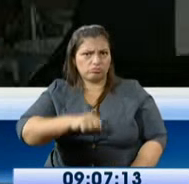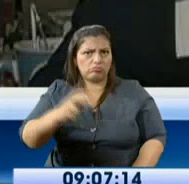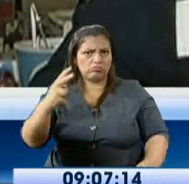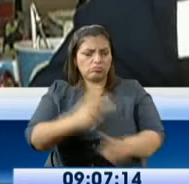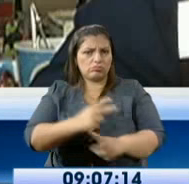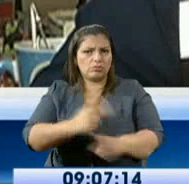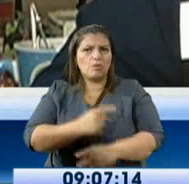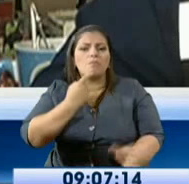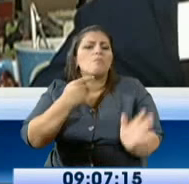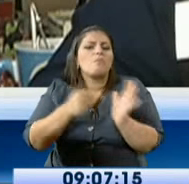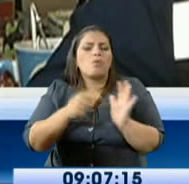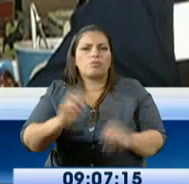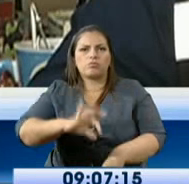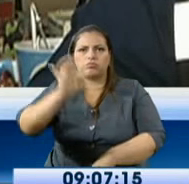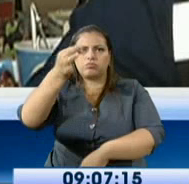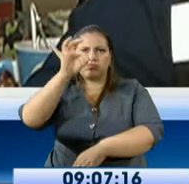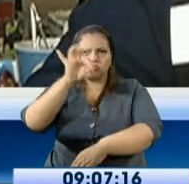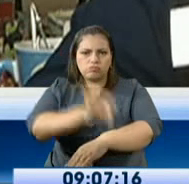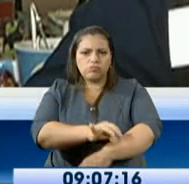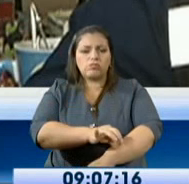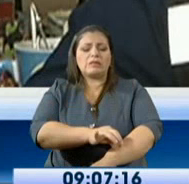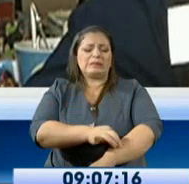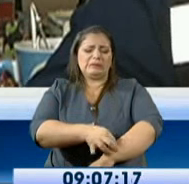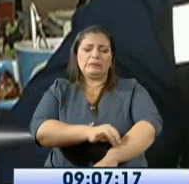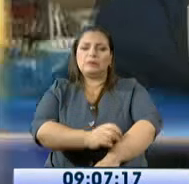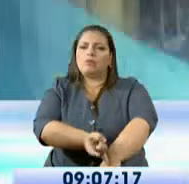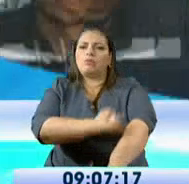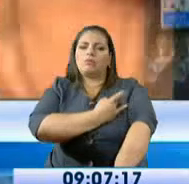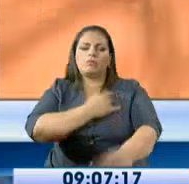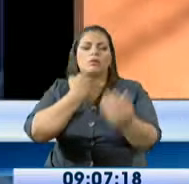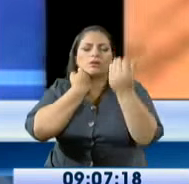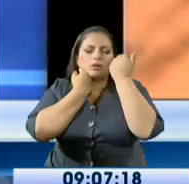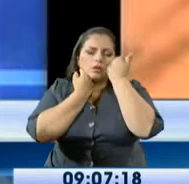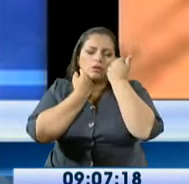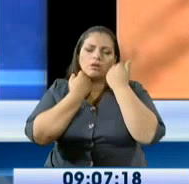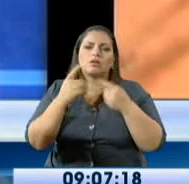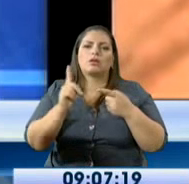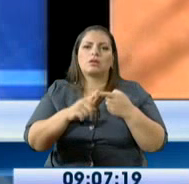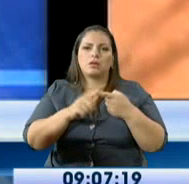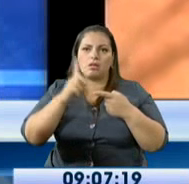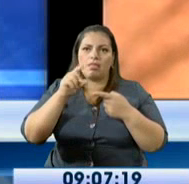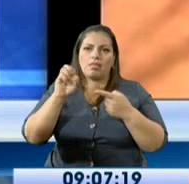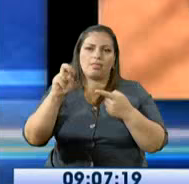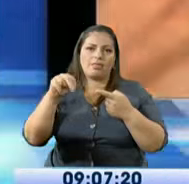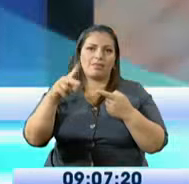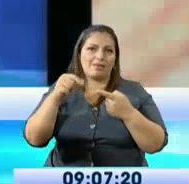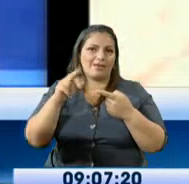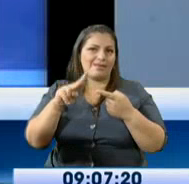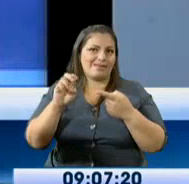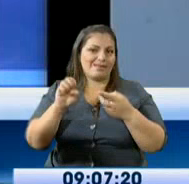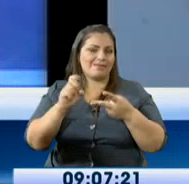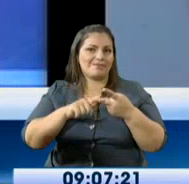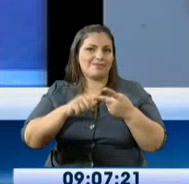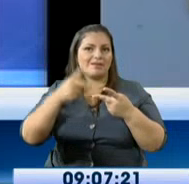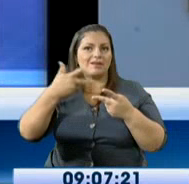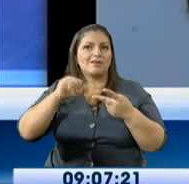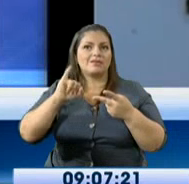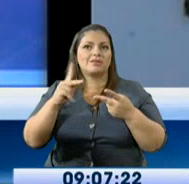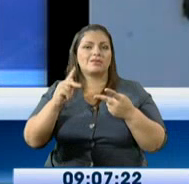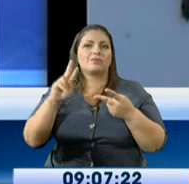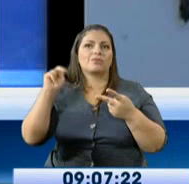Que produce las enfermedades como son dengue, chikungunya, que nos azotaron todos estos tiempos, inclusive el año pasado tuvimos chikungunya, y este año que estamos ahora